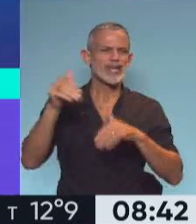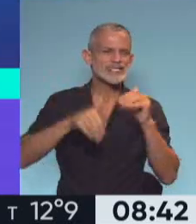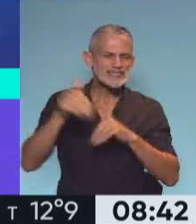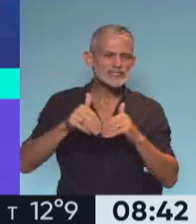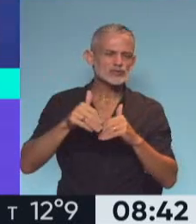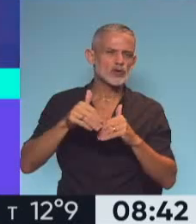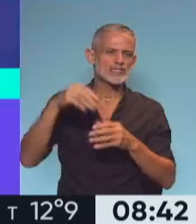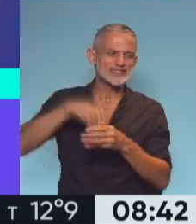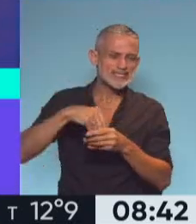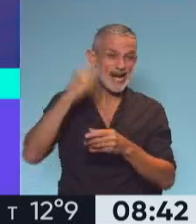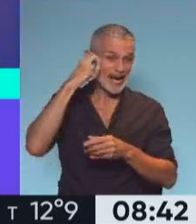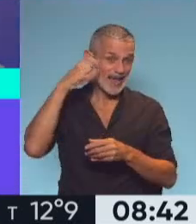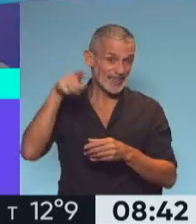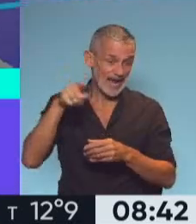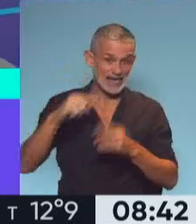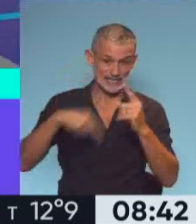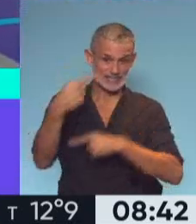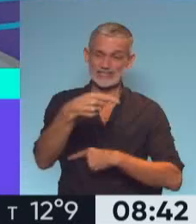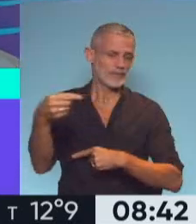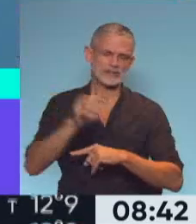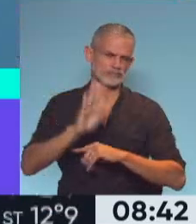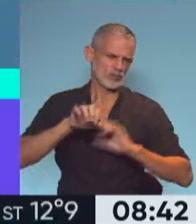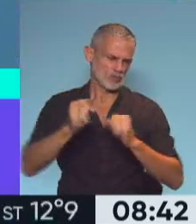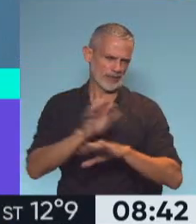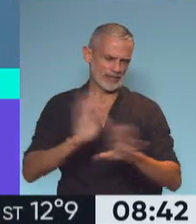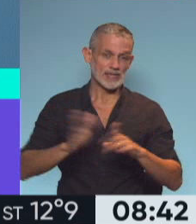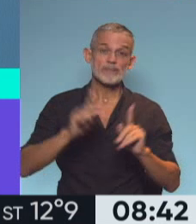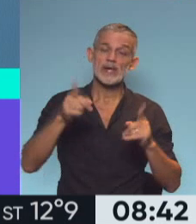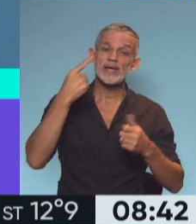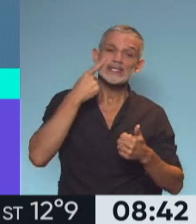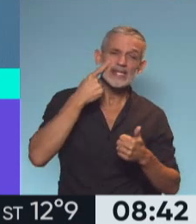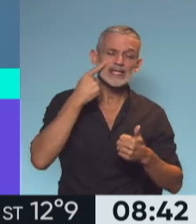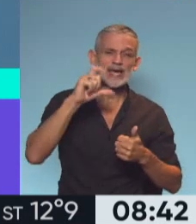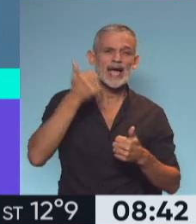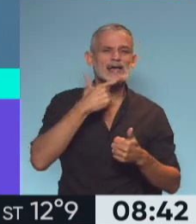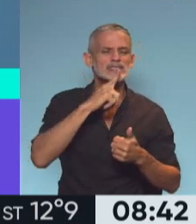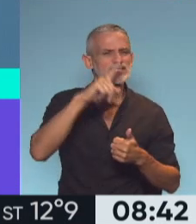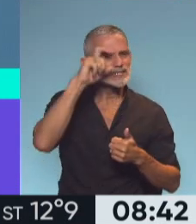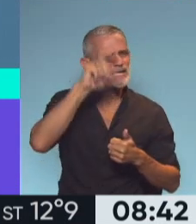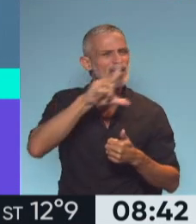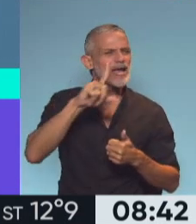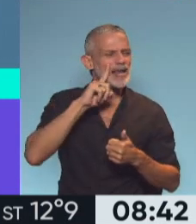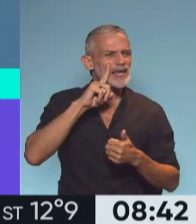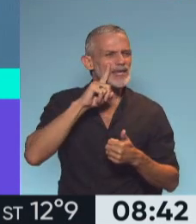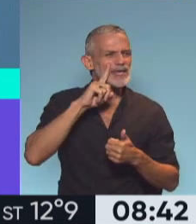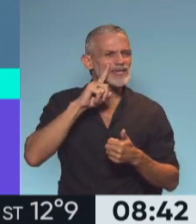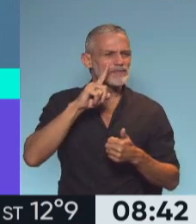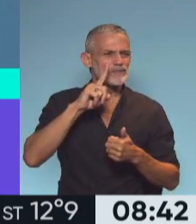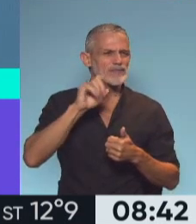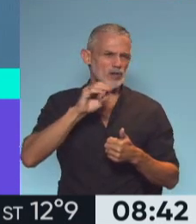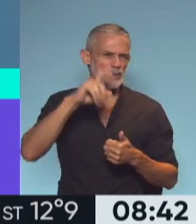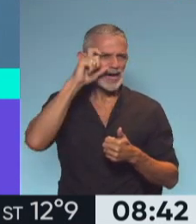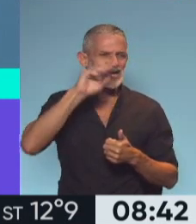Partido Radical de la semana que viene. El intendente de Castelli, Ezequiel Francisco Echarren,